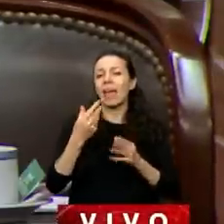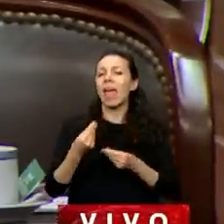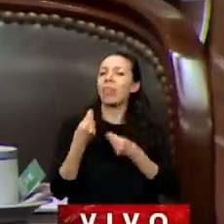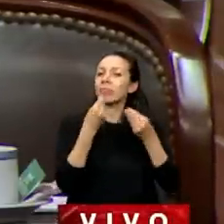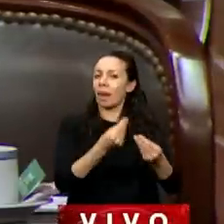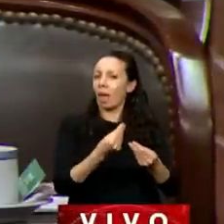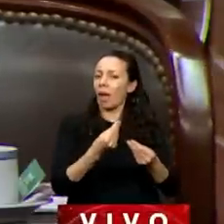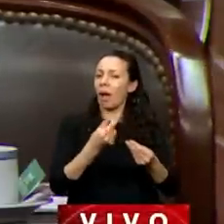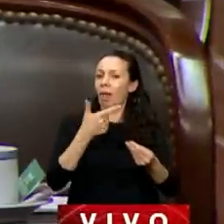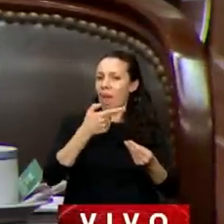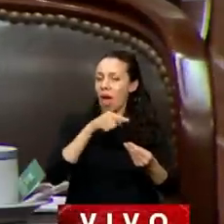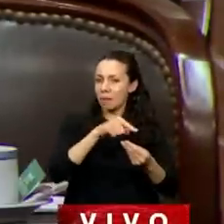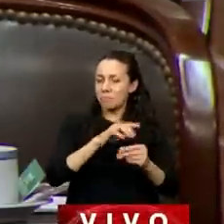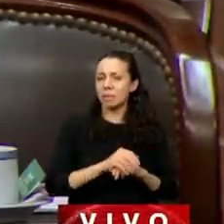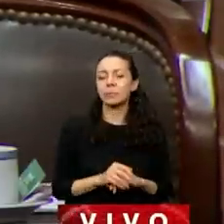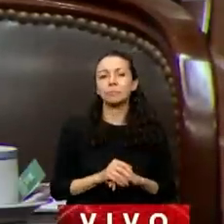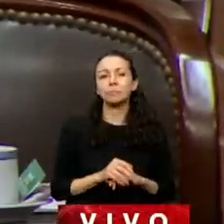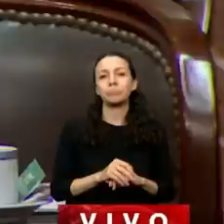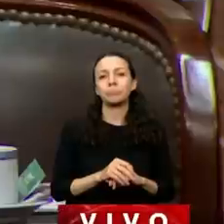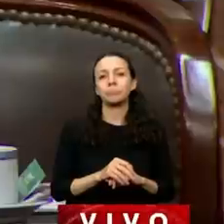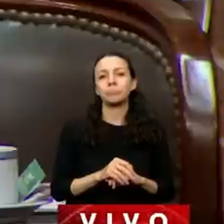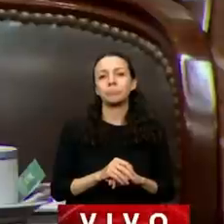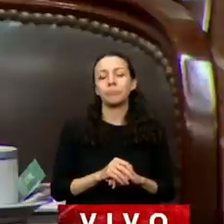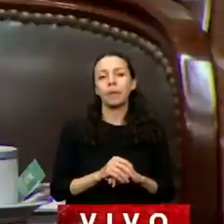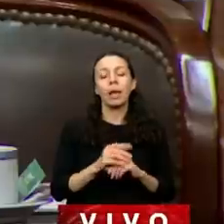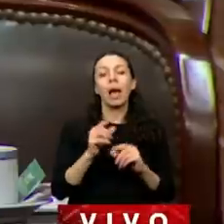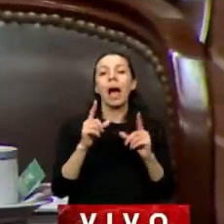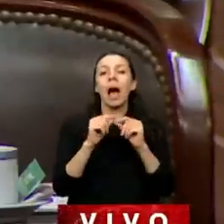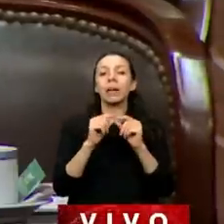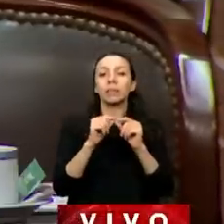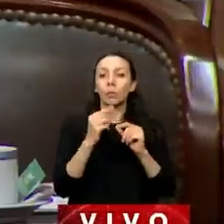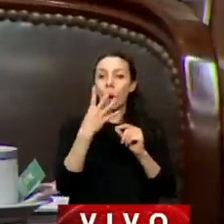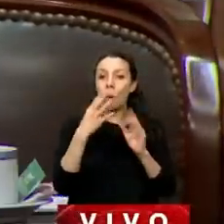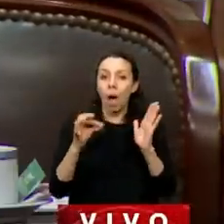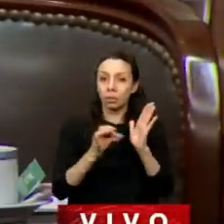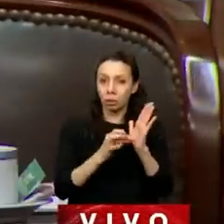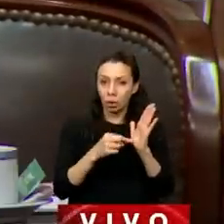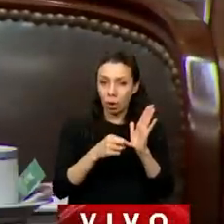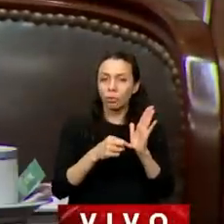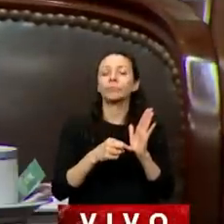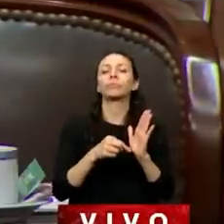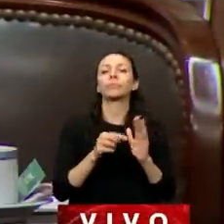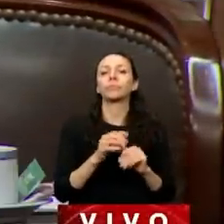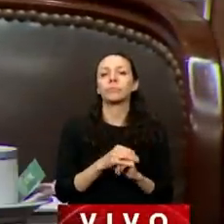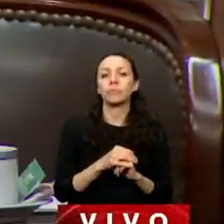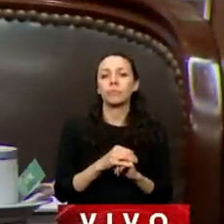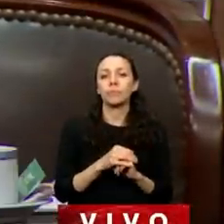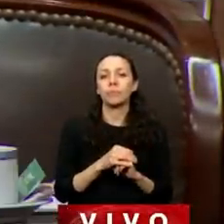Armas de Fuego. Y en el artículo 4, con sus finalidades, el punto